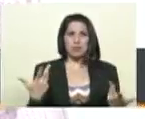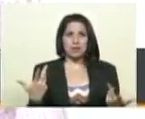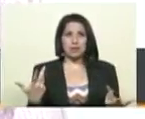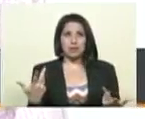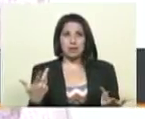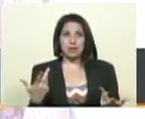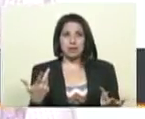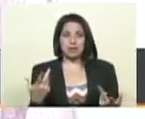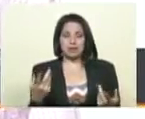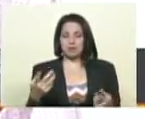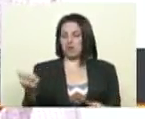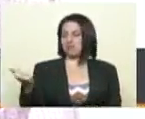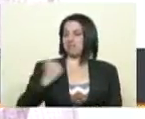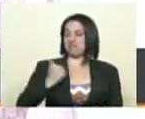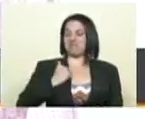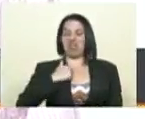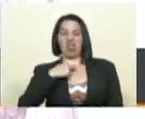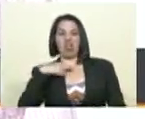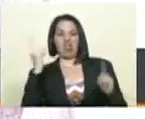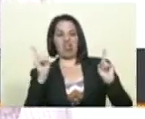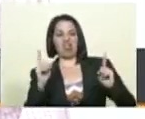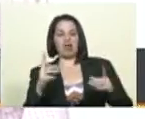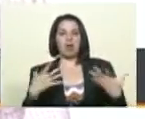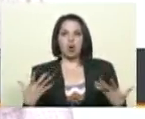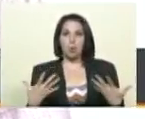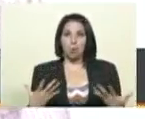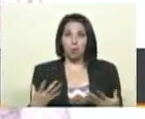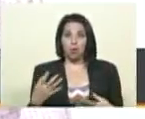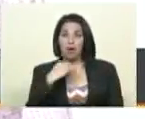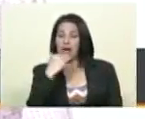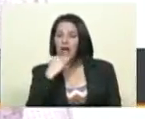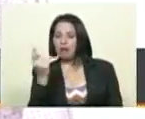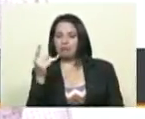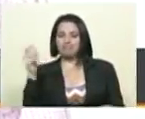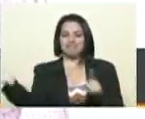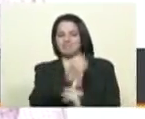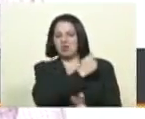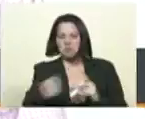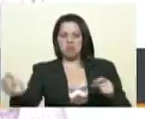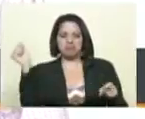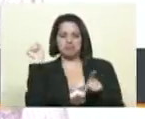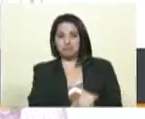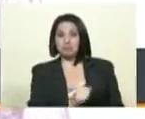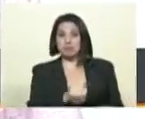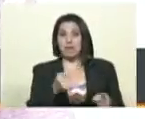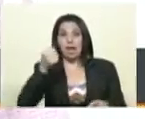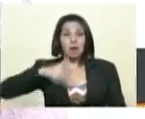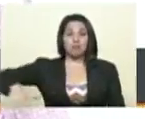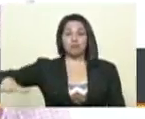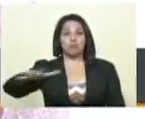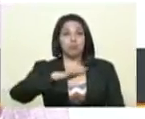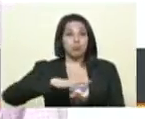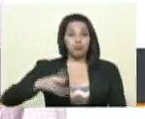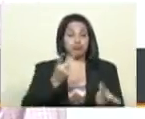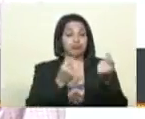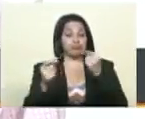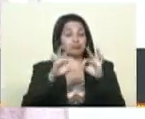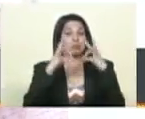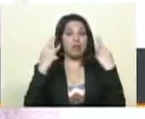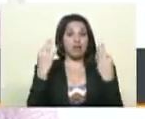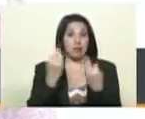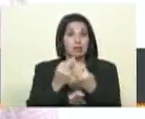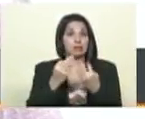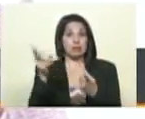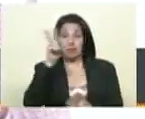obedecer a un capricho de alguna mano oscura que pretende destruir a la economía familiar del